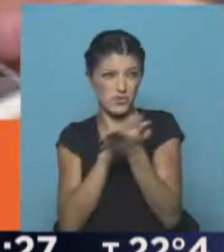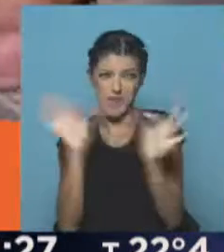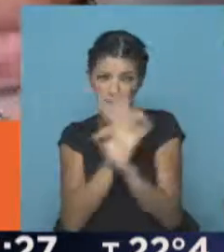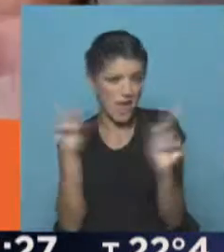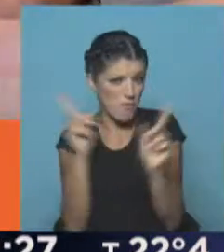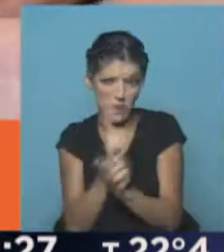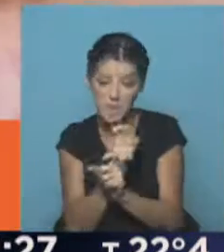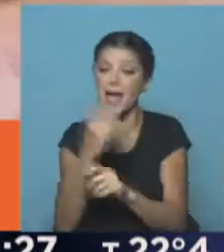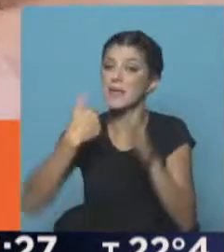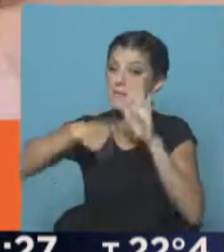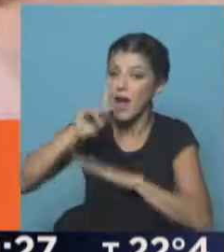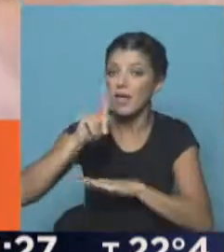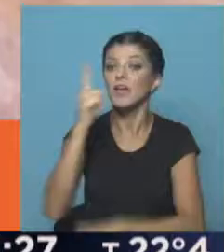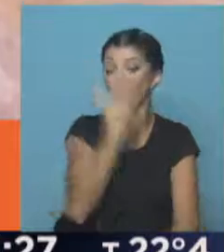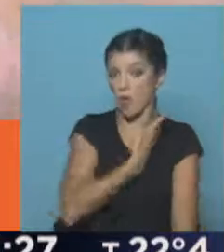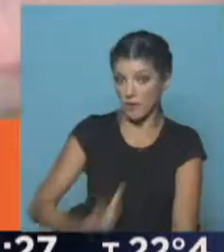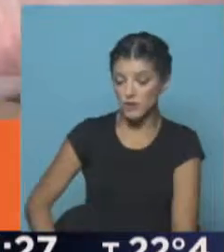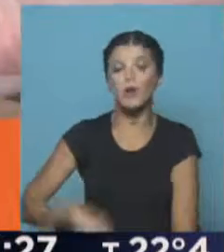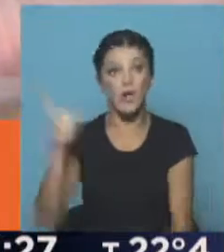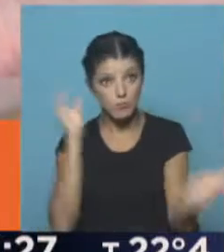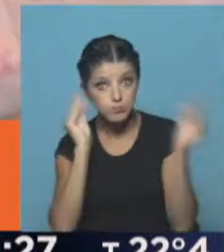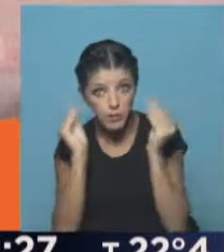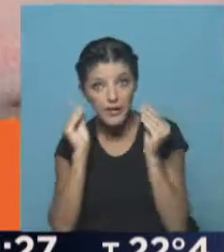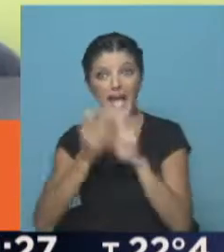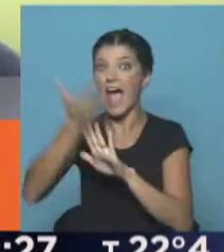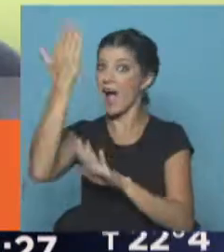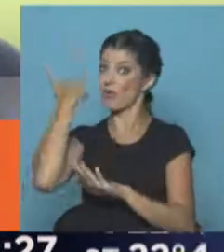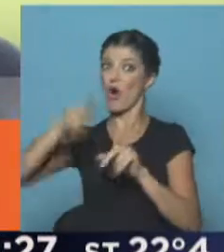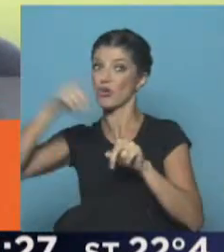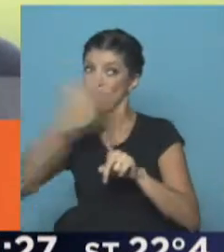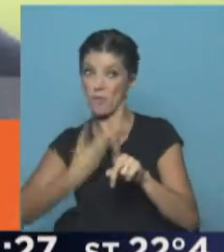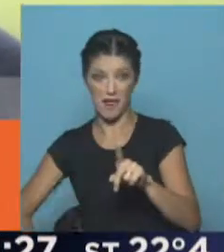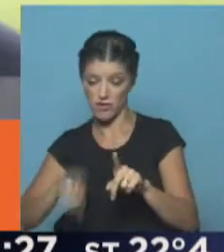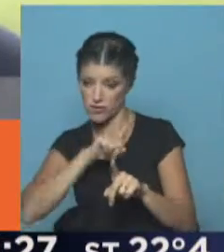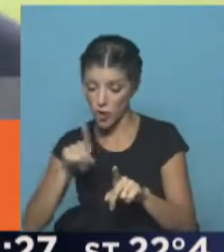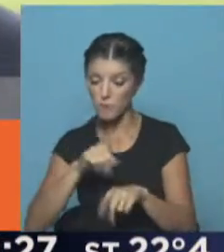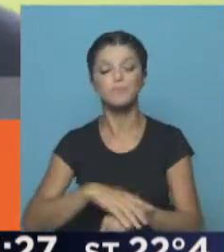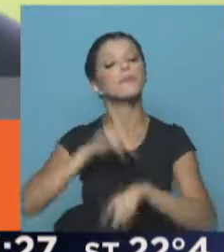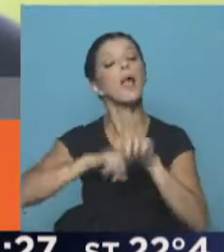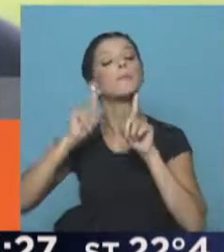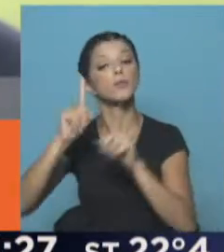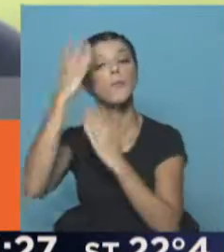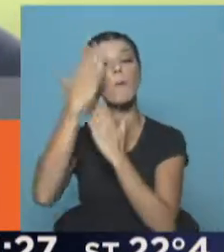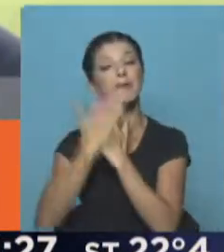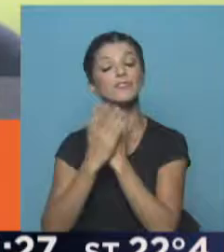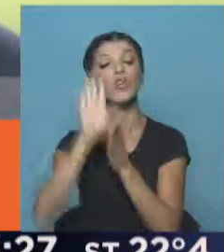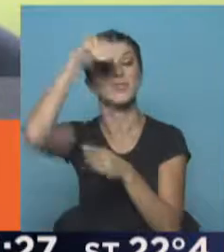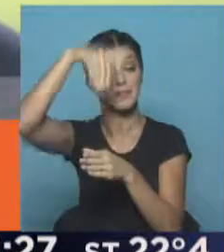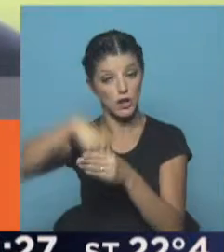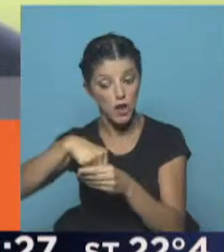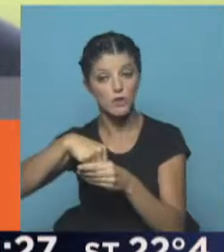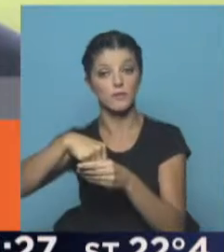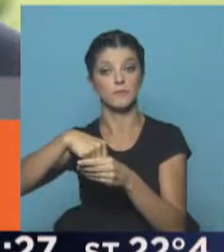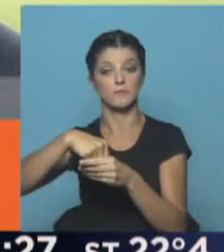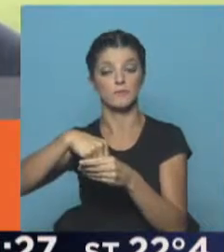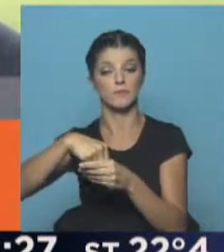con un gobierno que, a diferencia de otros, escucha. Es un gobierno que atiende. Por su parte, el ministro del Interior, Rogelio